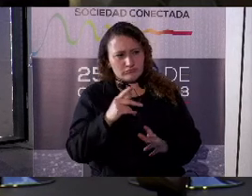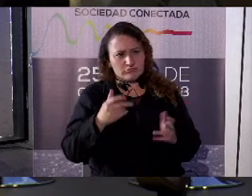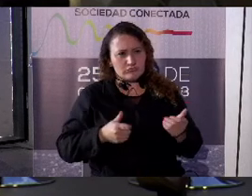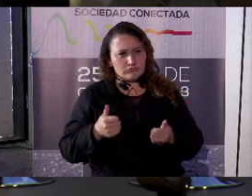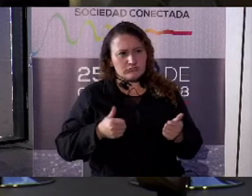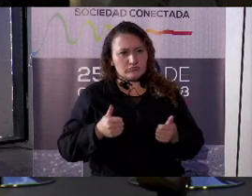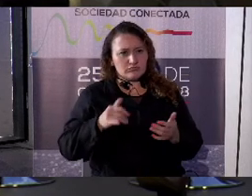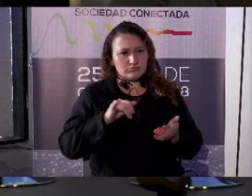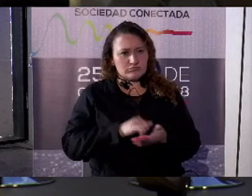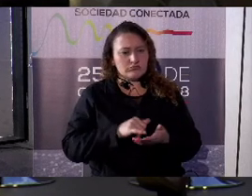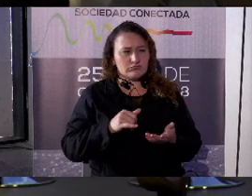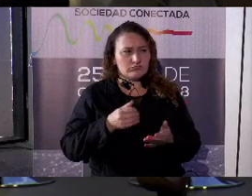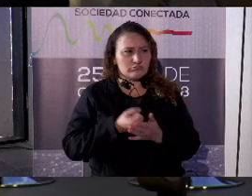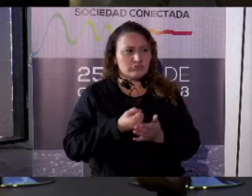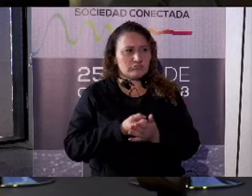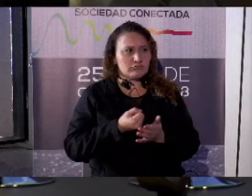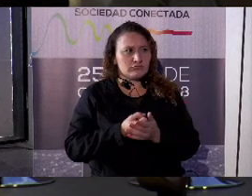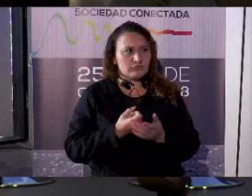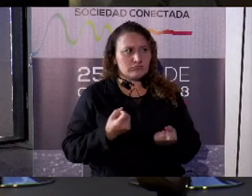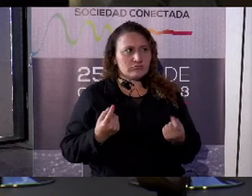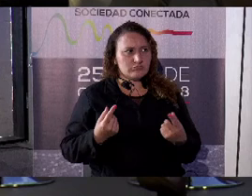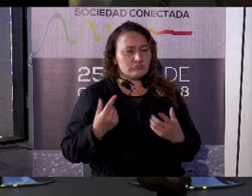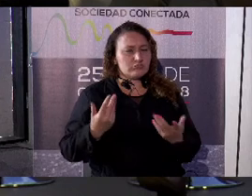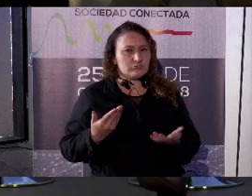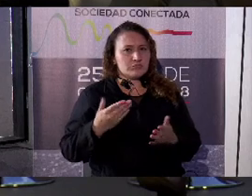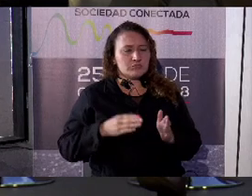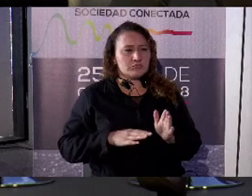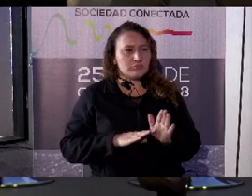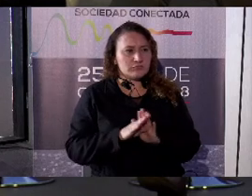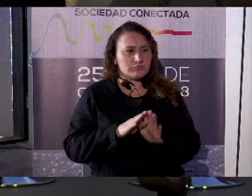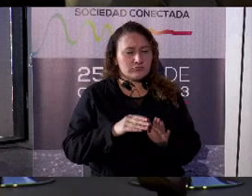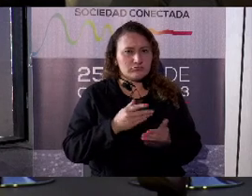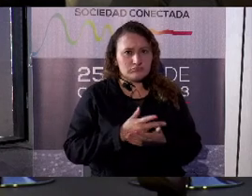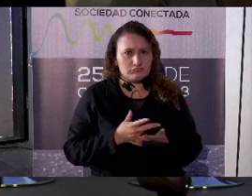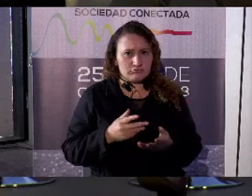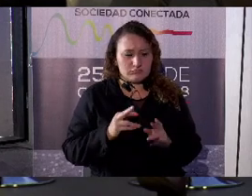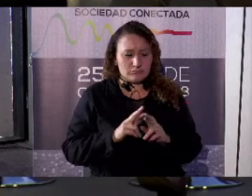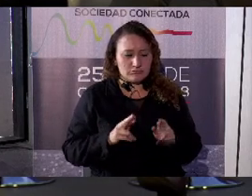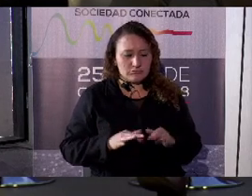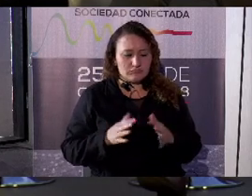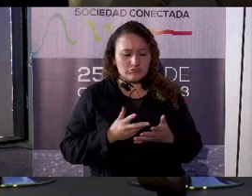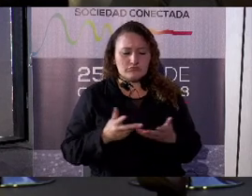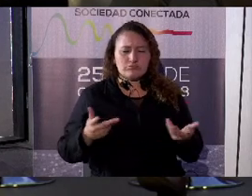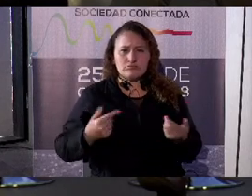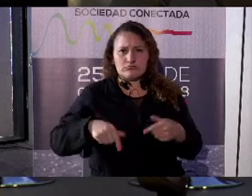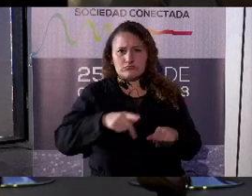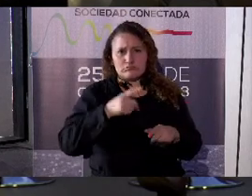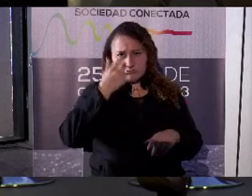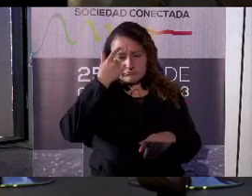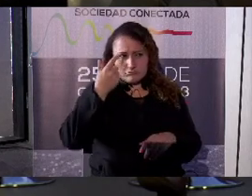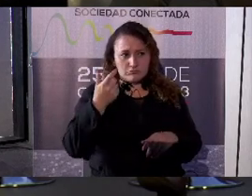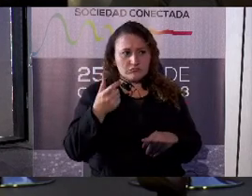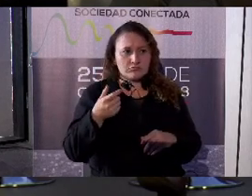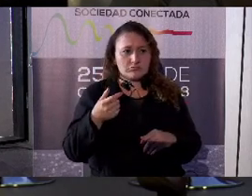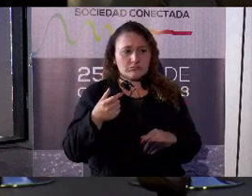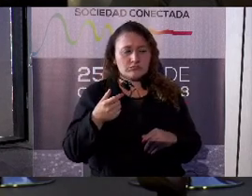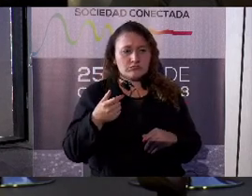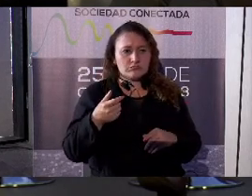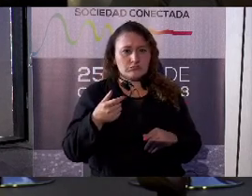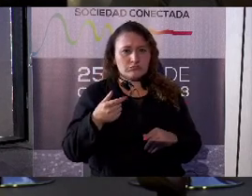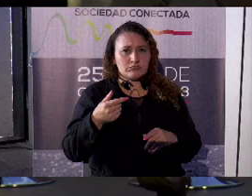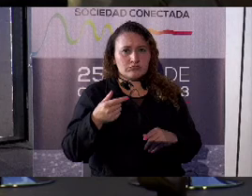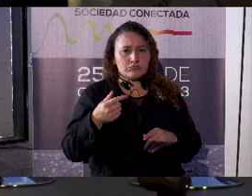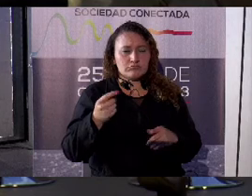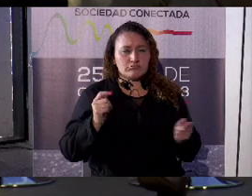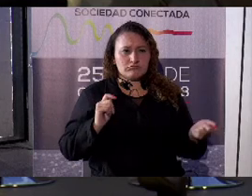fundamentales para tratar de entender cómo puede despegar este el internet de las cosas cómo estiman ustedes y esto es una pregunta para todos que van